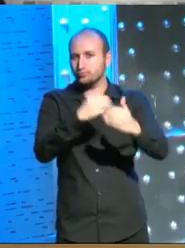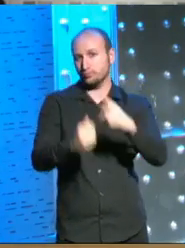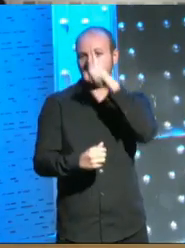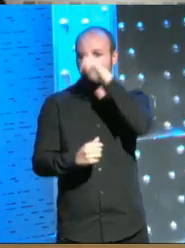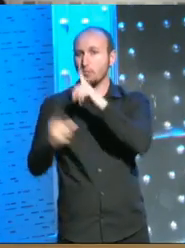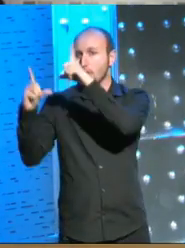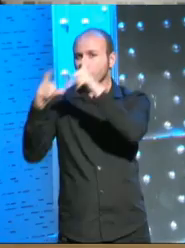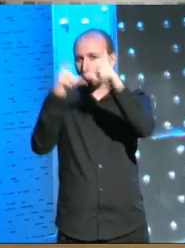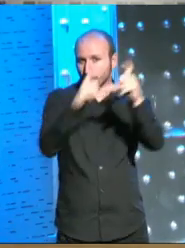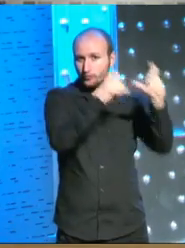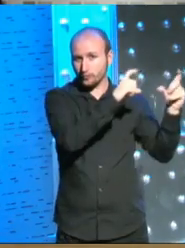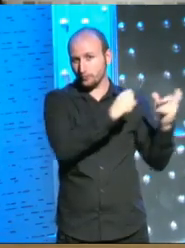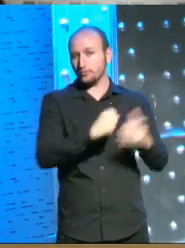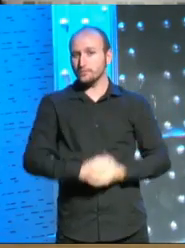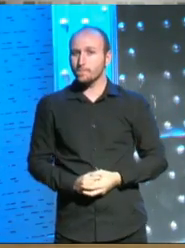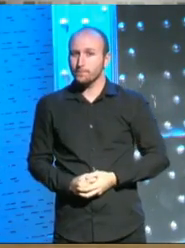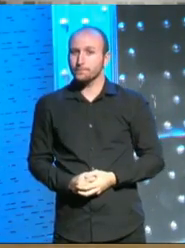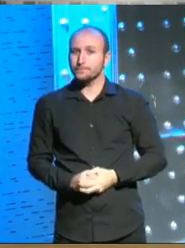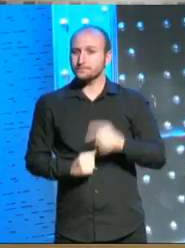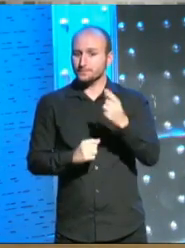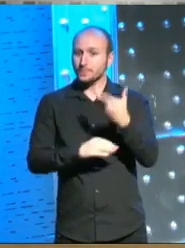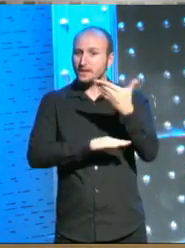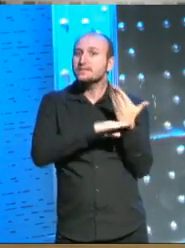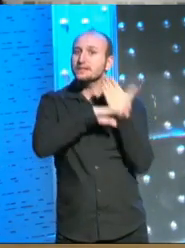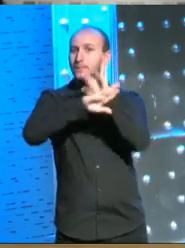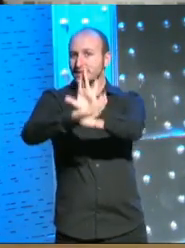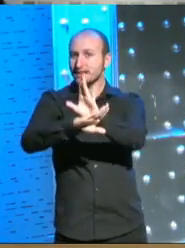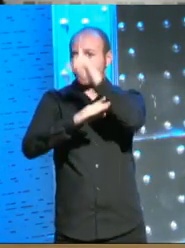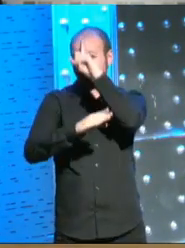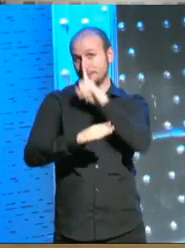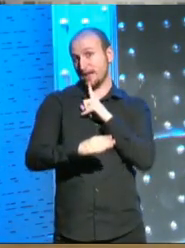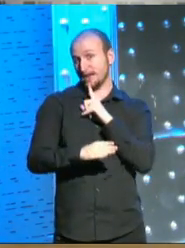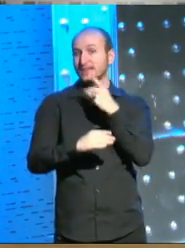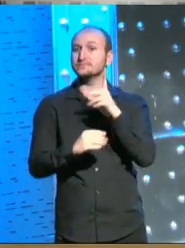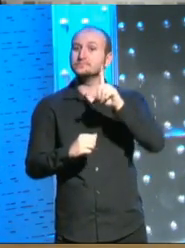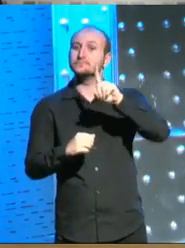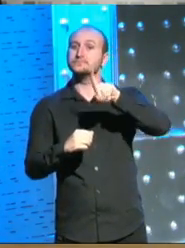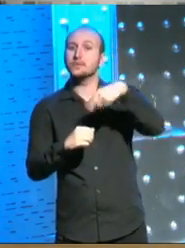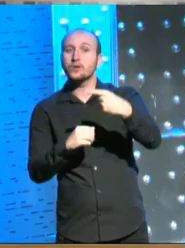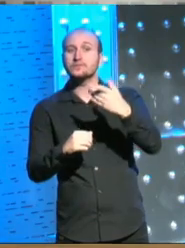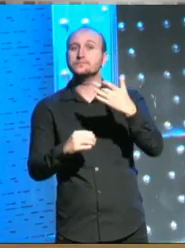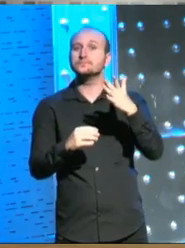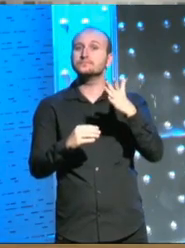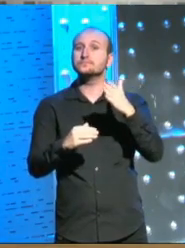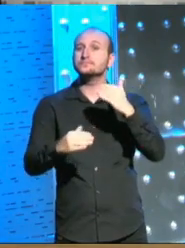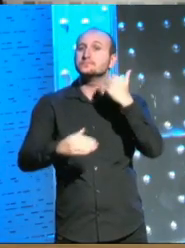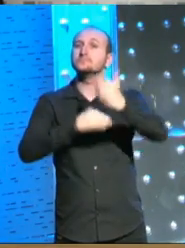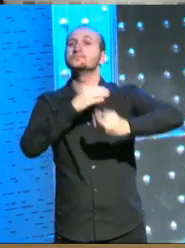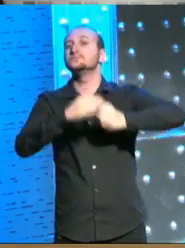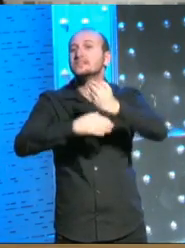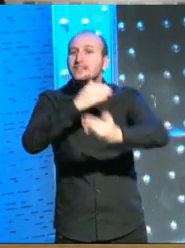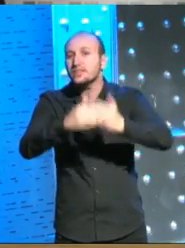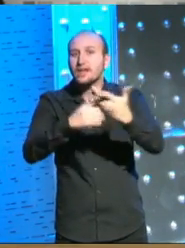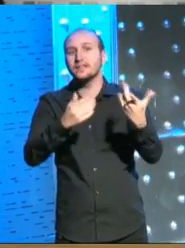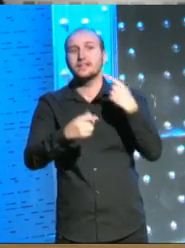fotográficas, que se proyectan, y entonces los tratados antiguos decían la persistencia retiniana. No